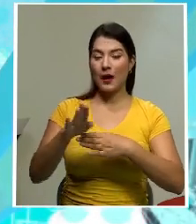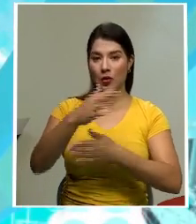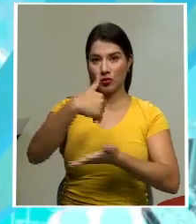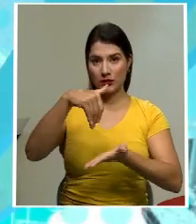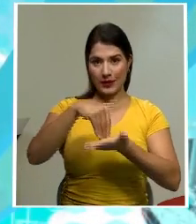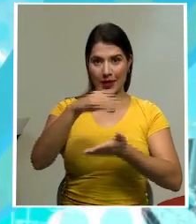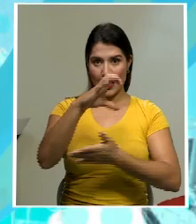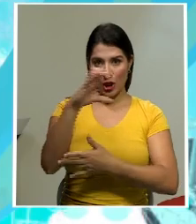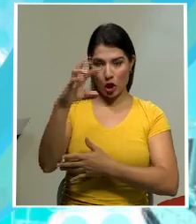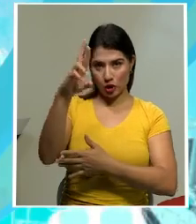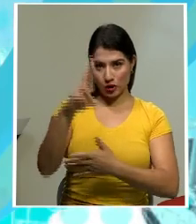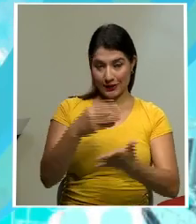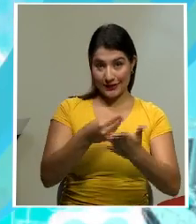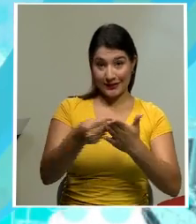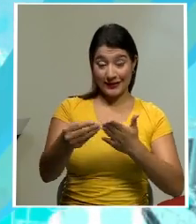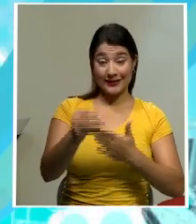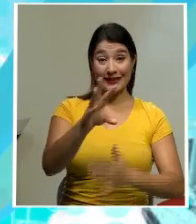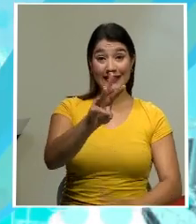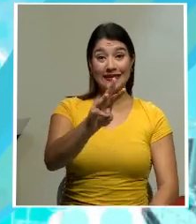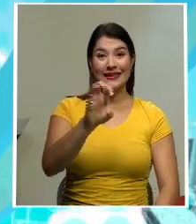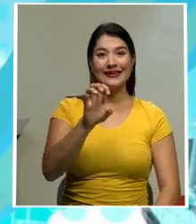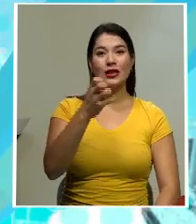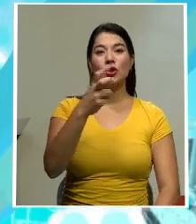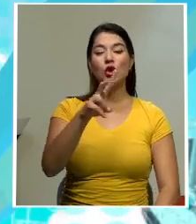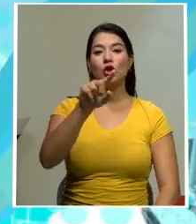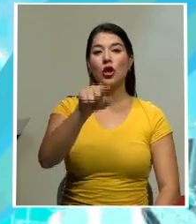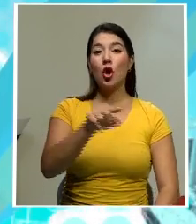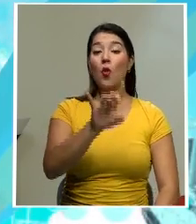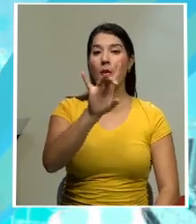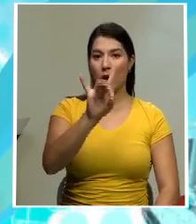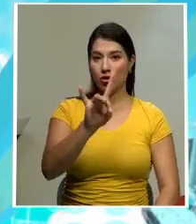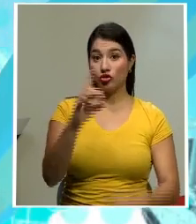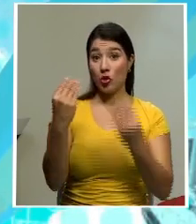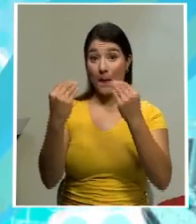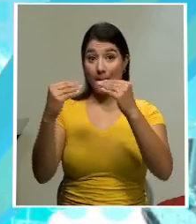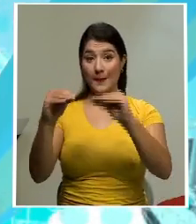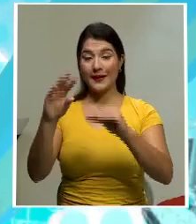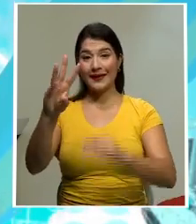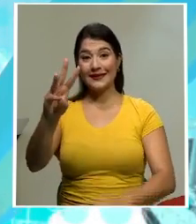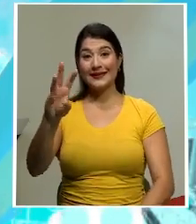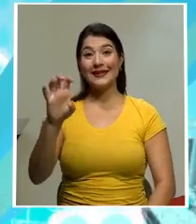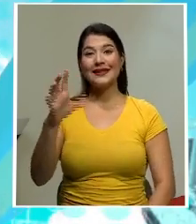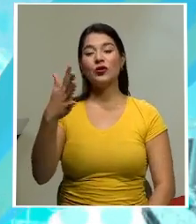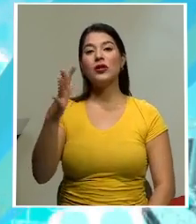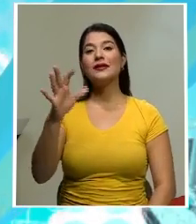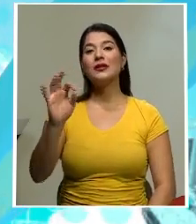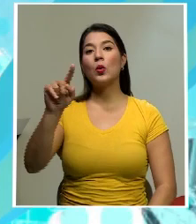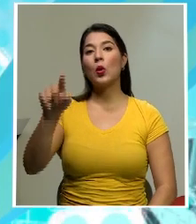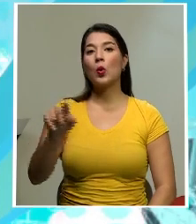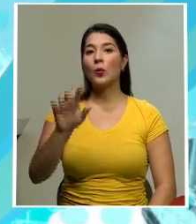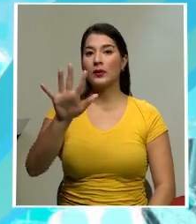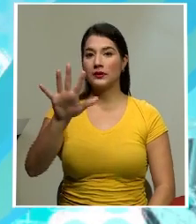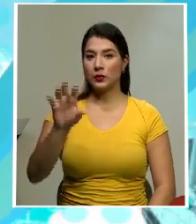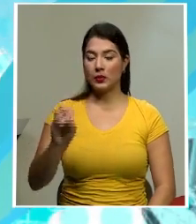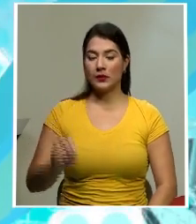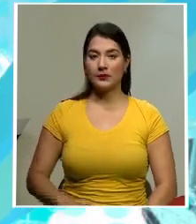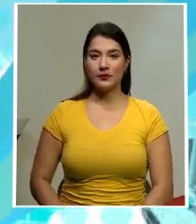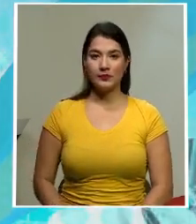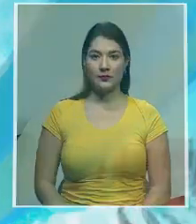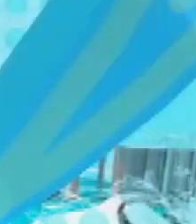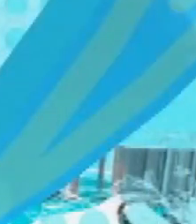compra, 612 colones con 8 céntimos y la venta, 619 colones con 50 céntimos.